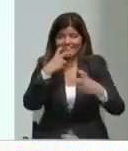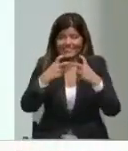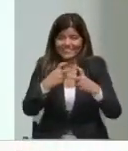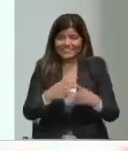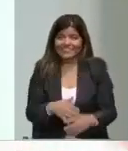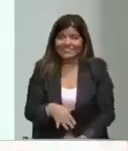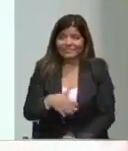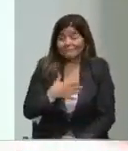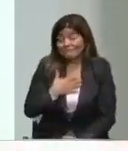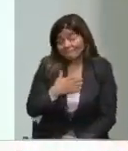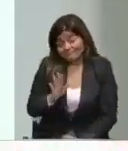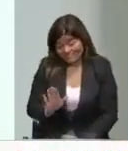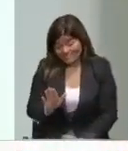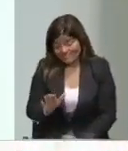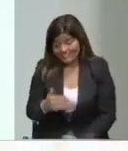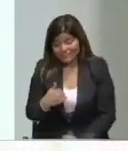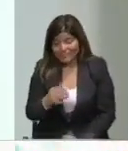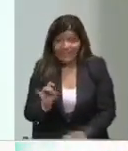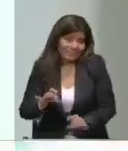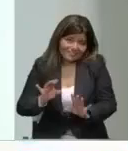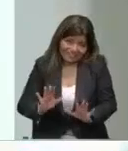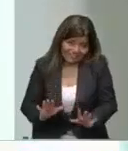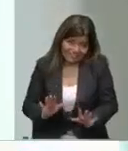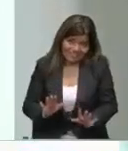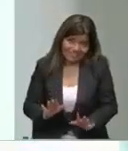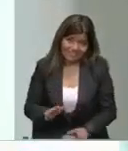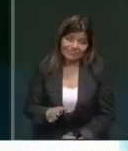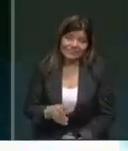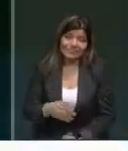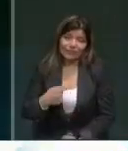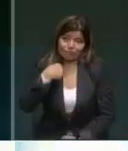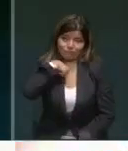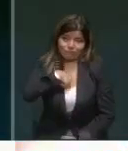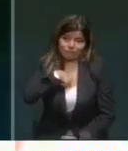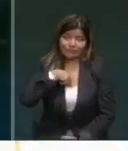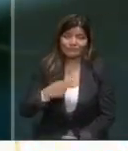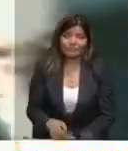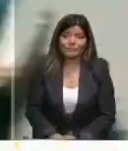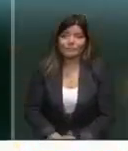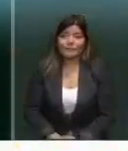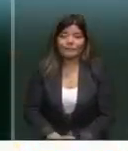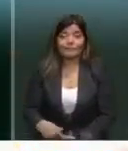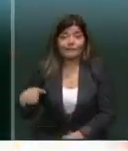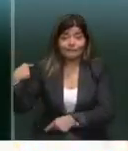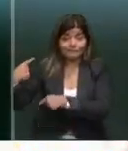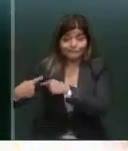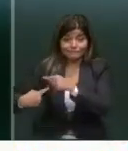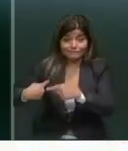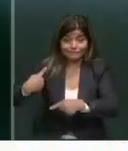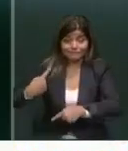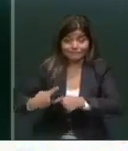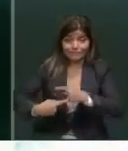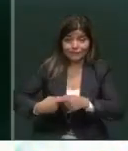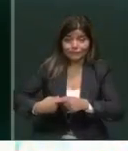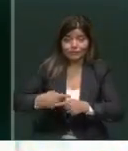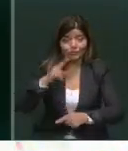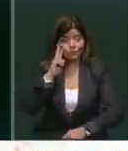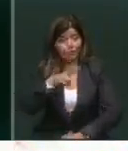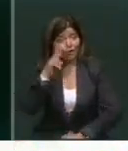siento, Katina, pero es parte del... sale del otro yo. Y es que el trayecto es largo y tiene un modelo a